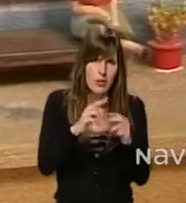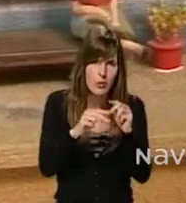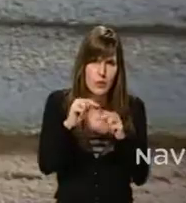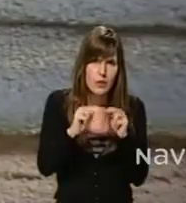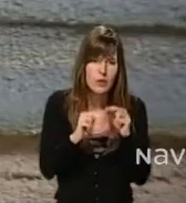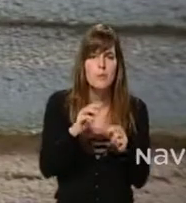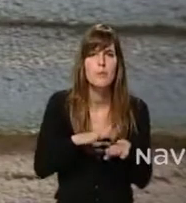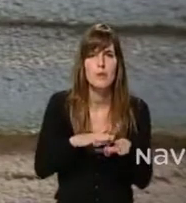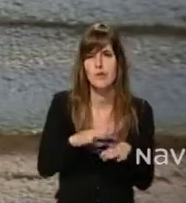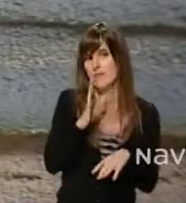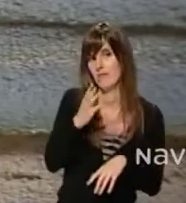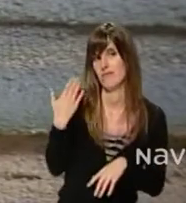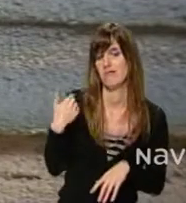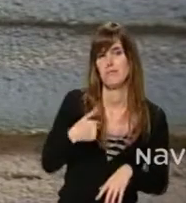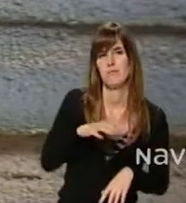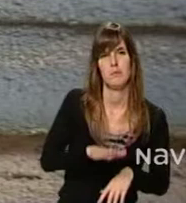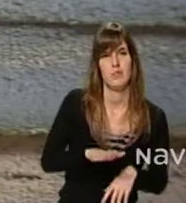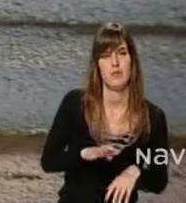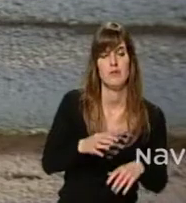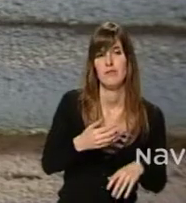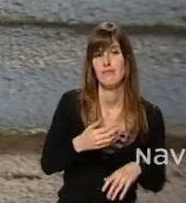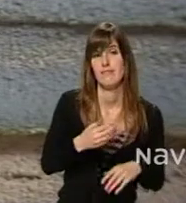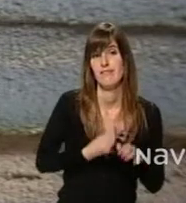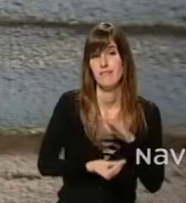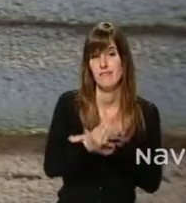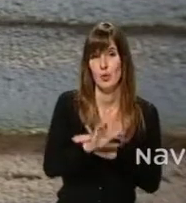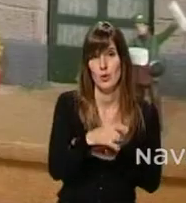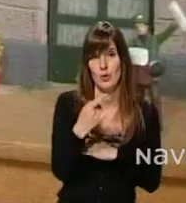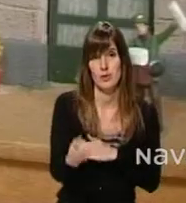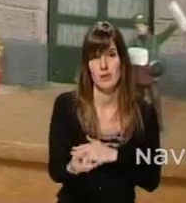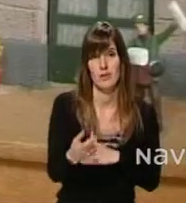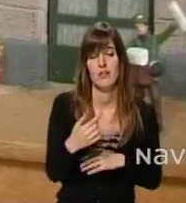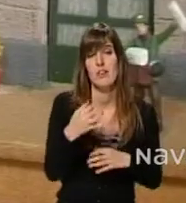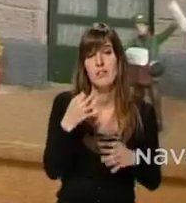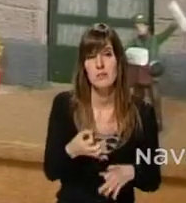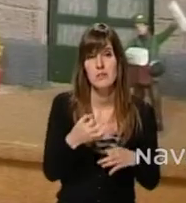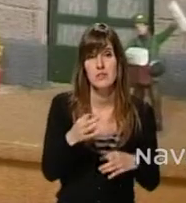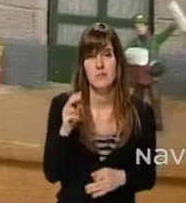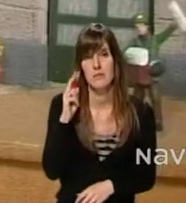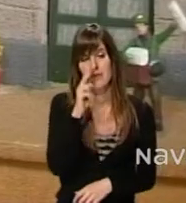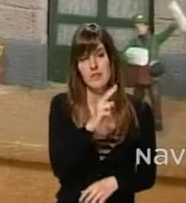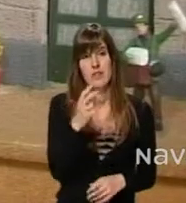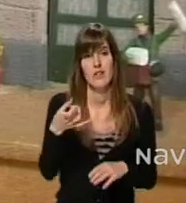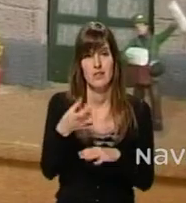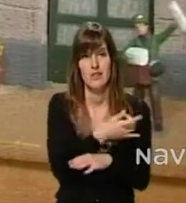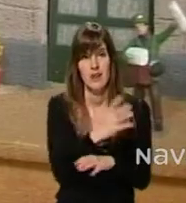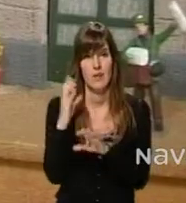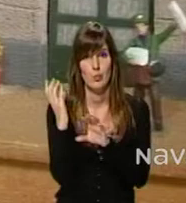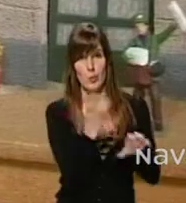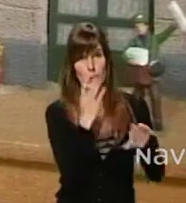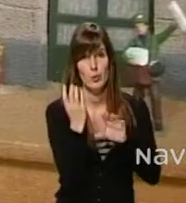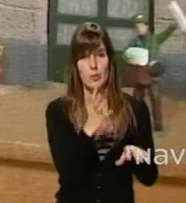de crío ya me he vivido siempre en la Rochapea y he estado en la estación constantemente, porque me llevaba mi